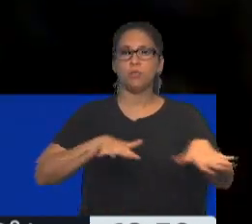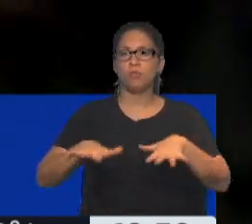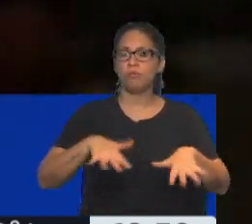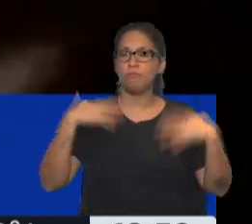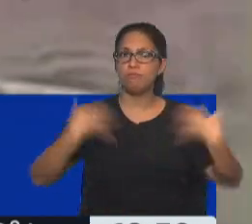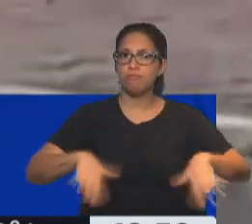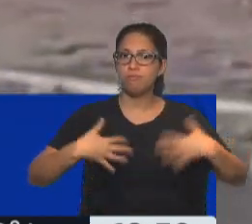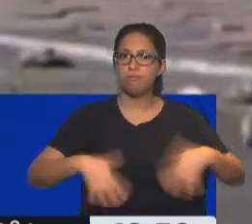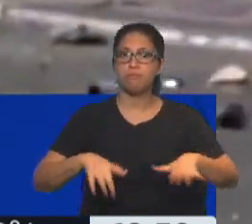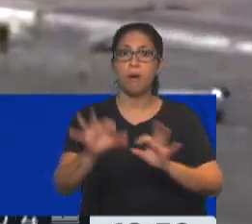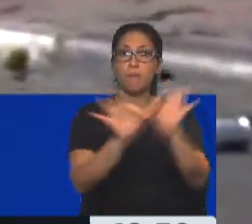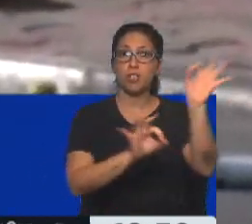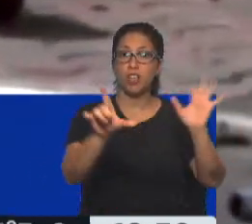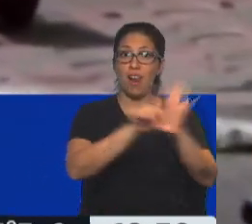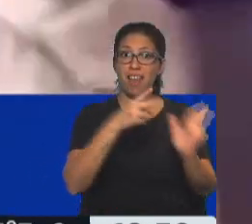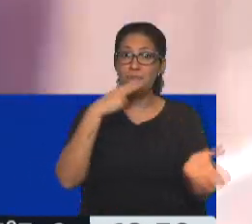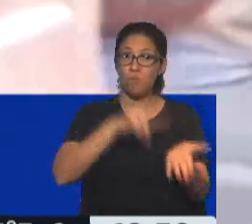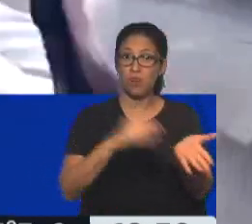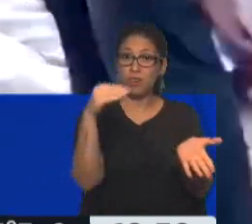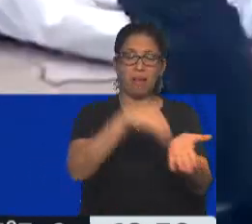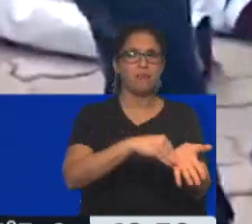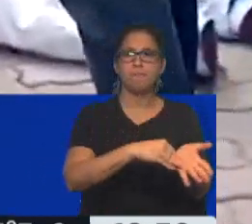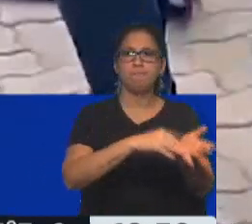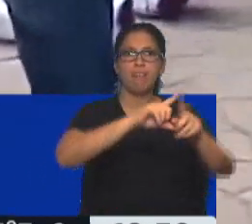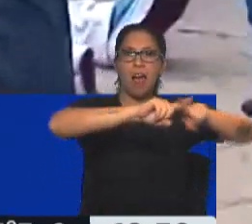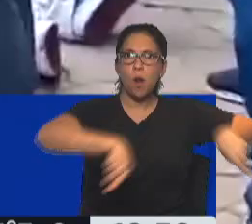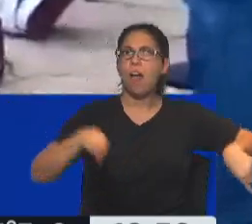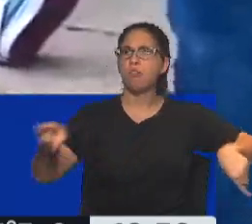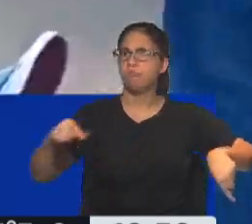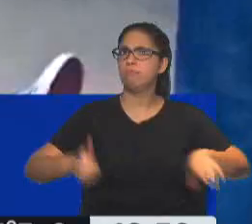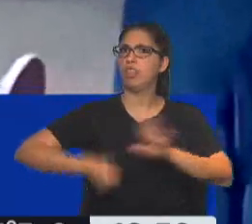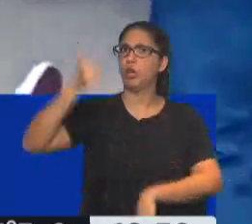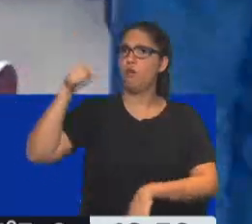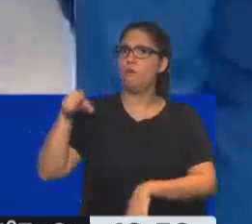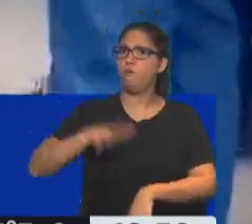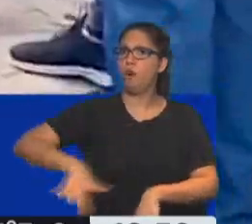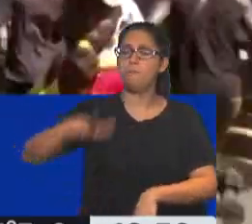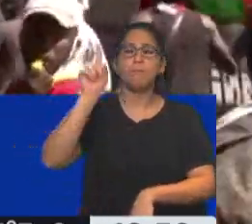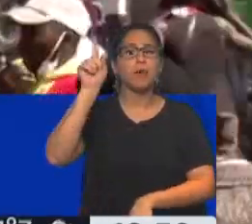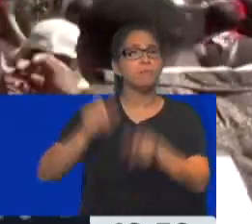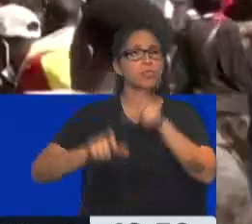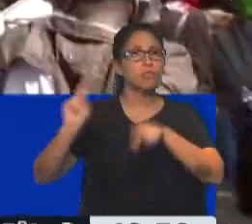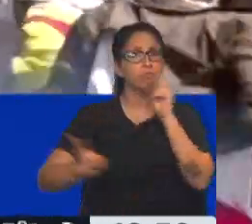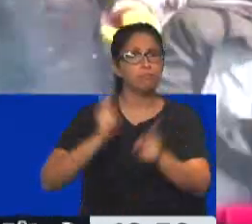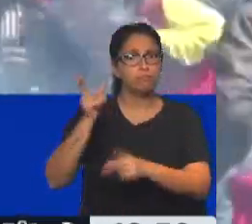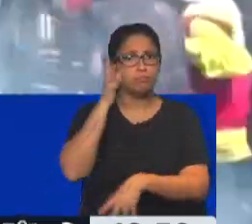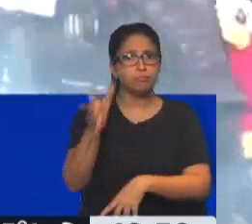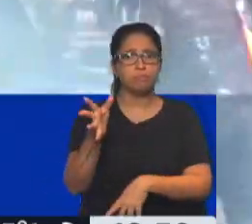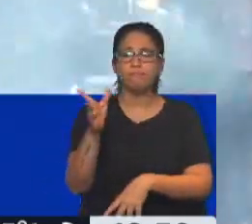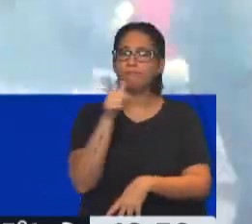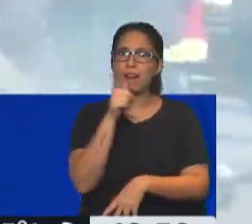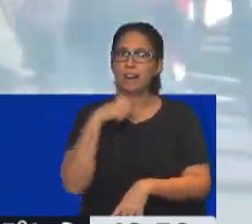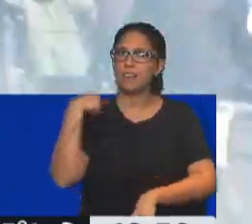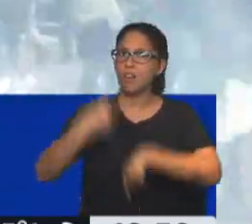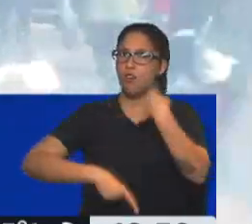retiro del proyecto de ajuste fiscal, aunque es un triunfo de los manifestantes conseguido a un precio muy alto, parecería no alcanzar para frenar